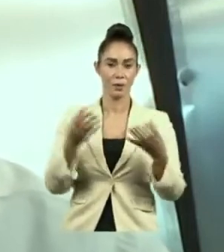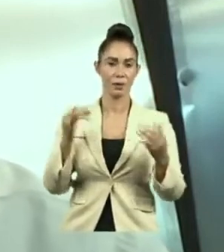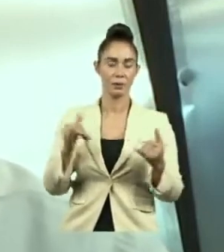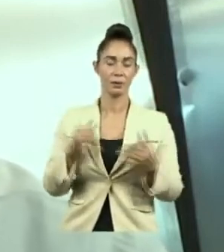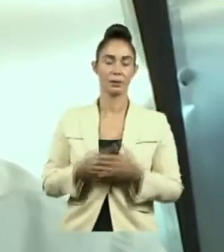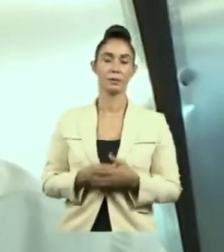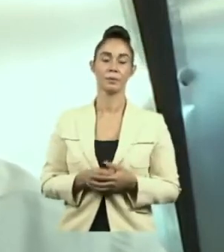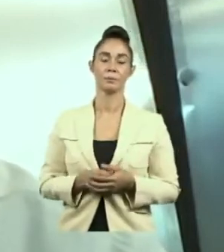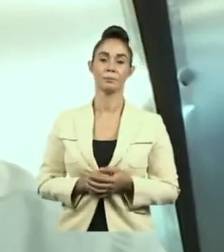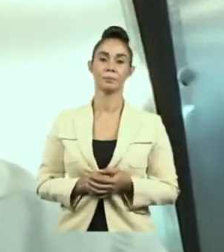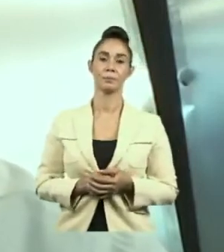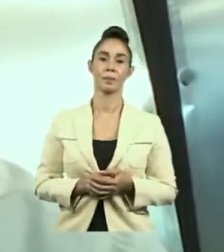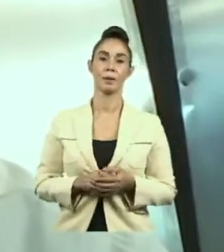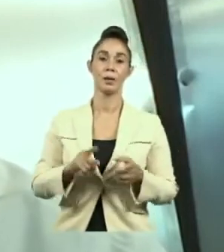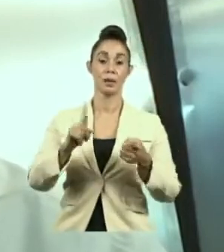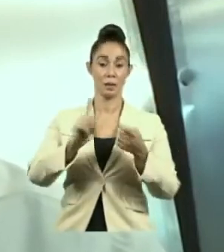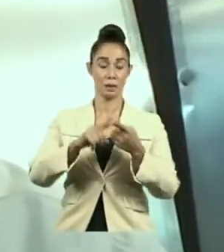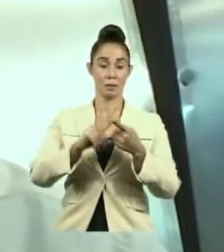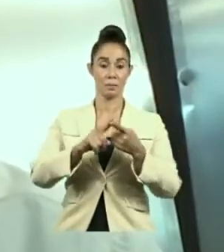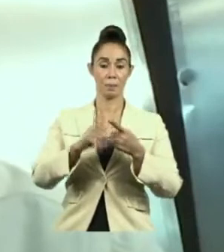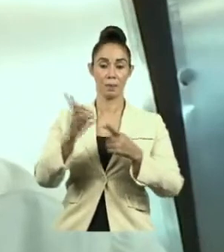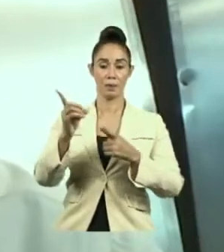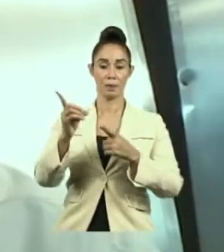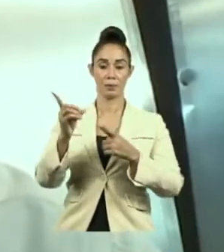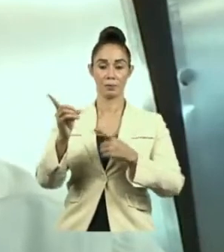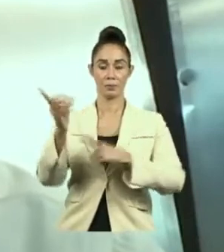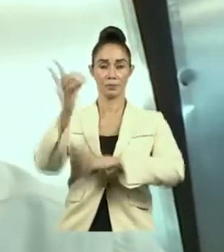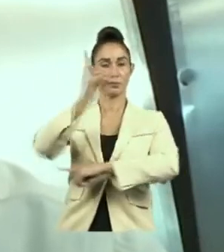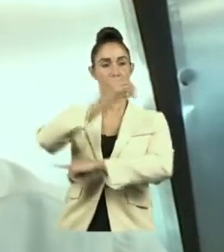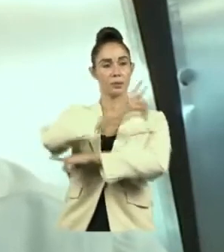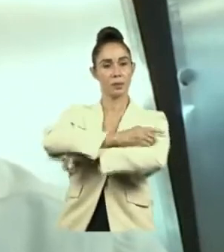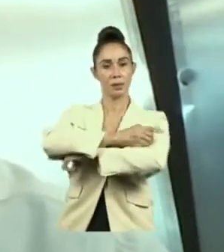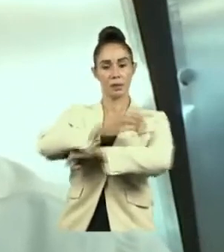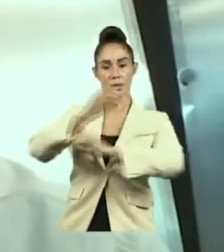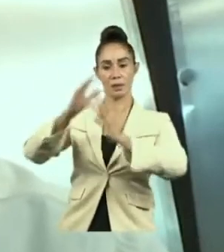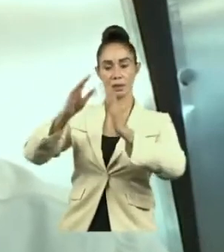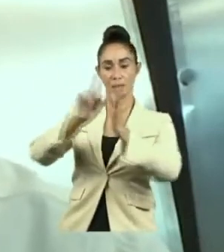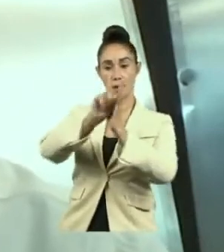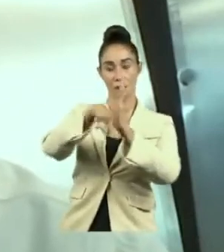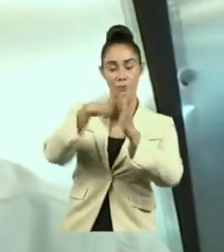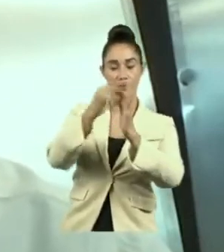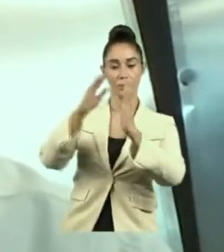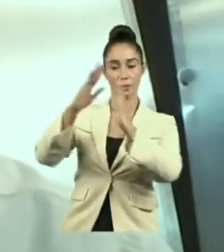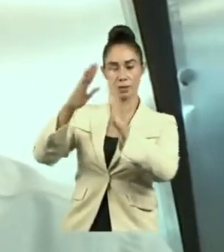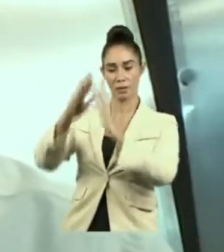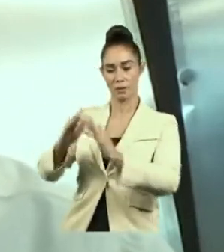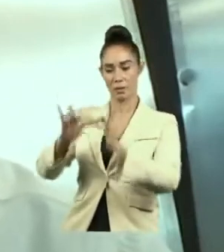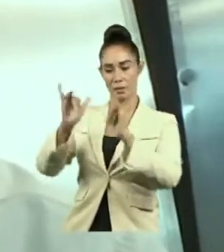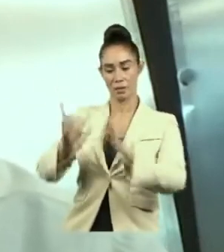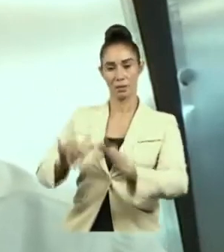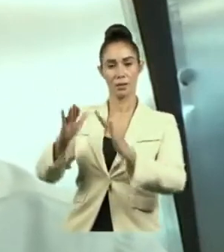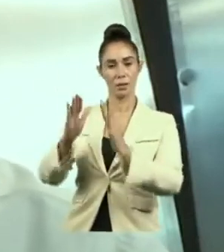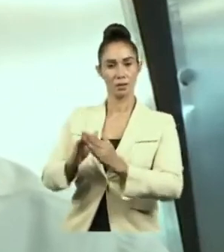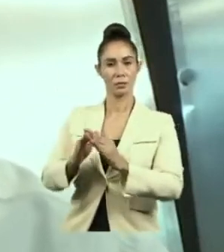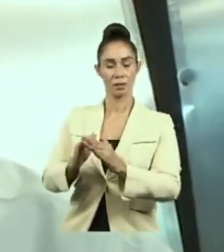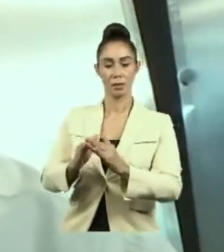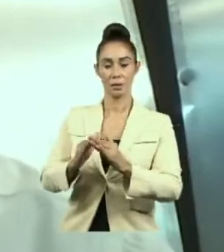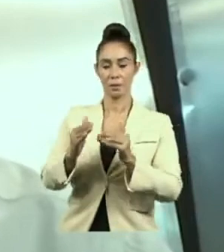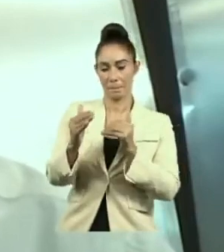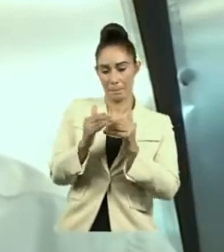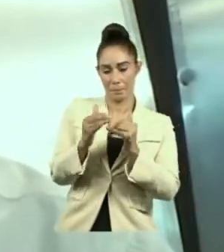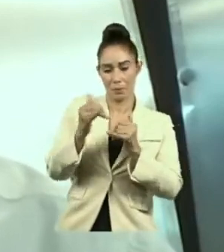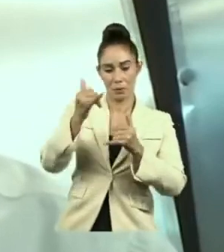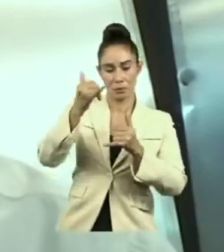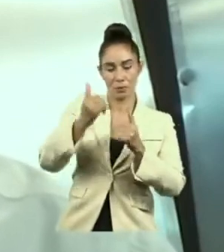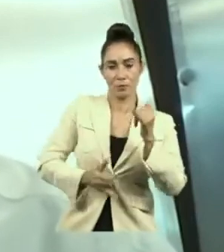y el toque de queda pensé próximamente el ministerio de salud pública recomendará continuar